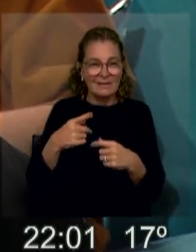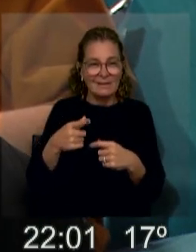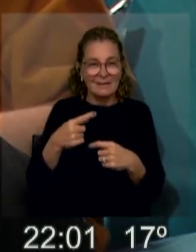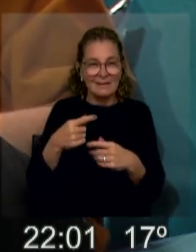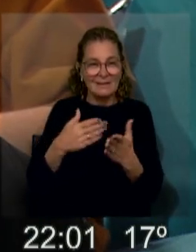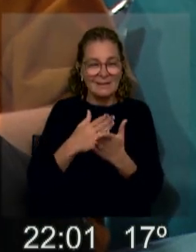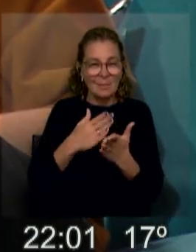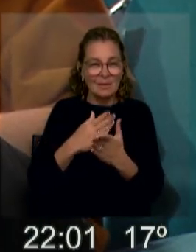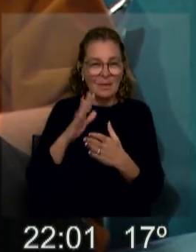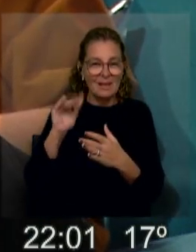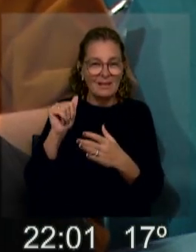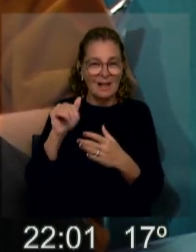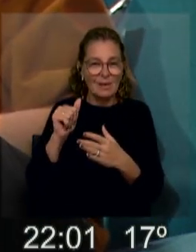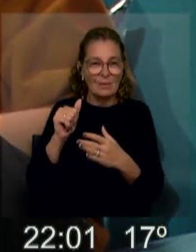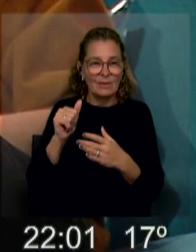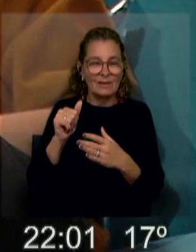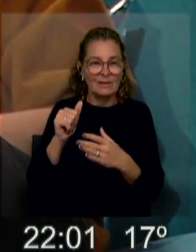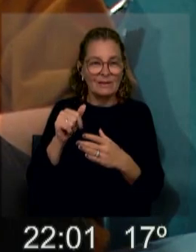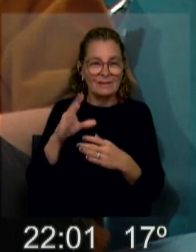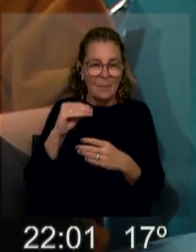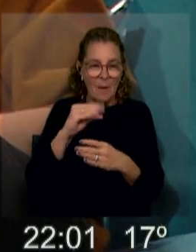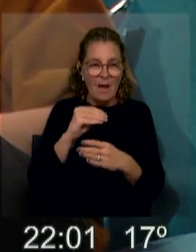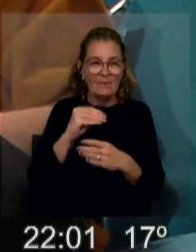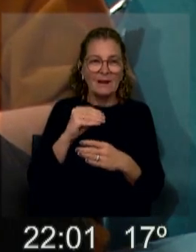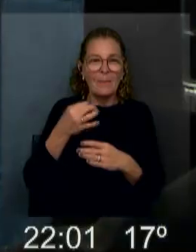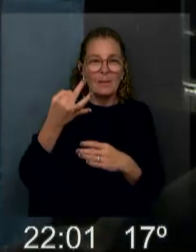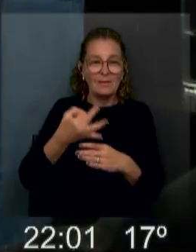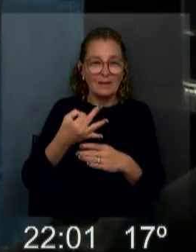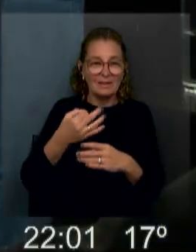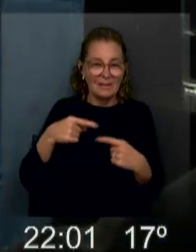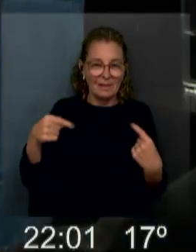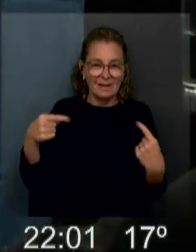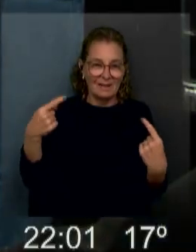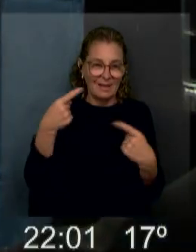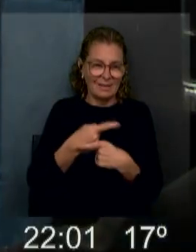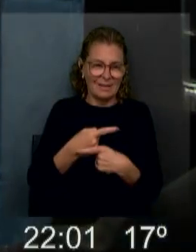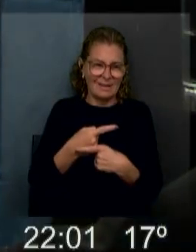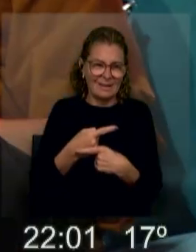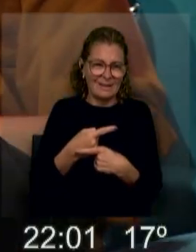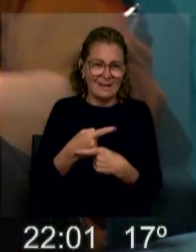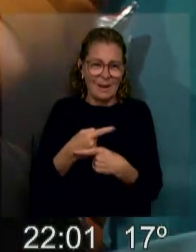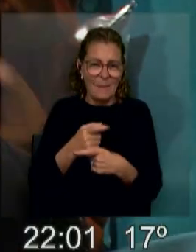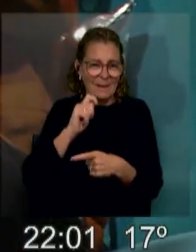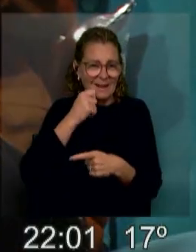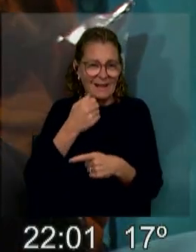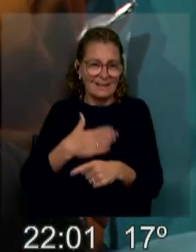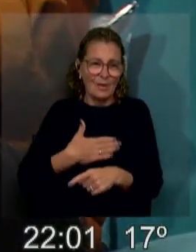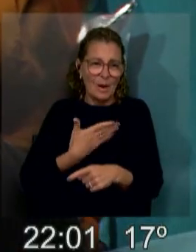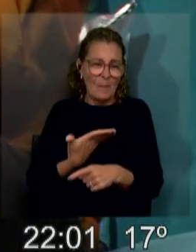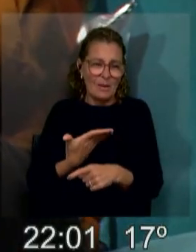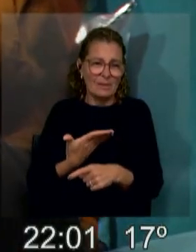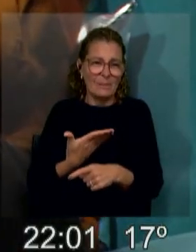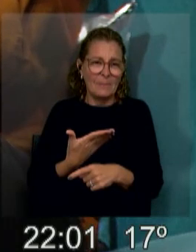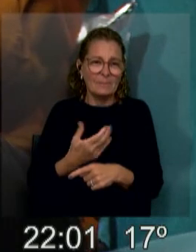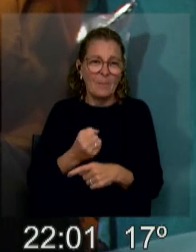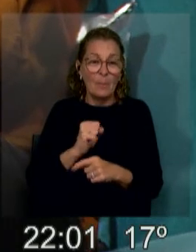se saluda porque es un máster. Ya que estamos hablando de cosas cruzadas sin sentido, me encanta. Con amor, podemos